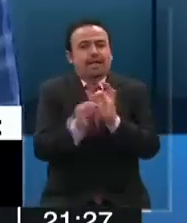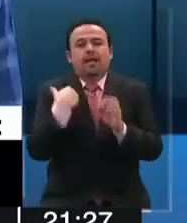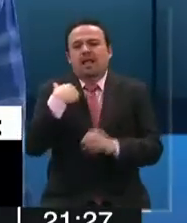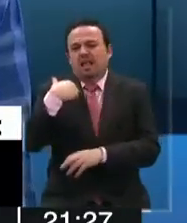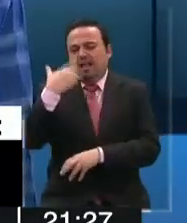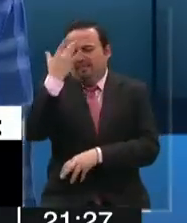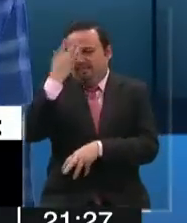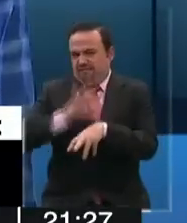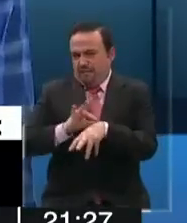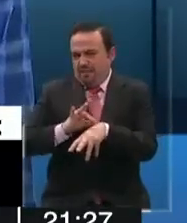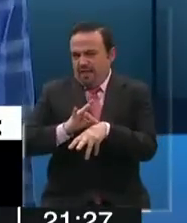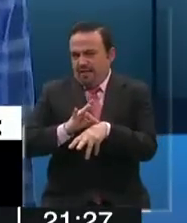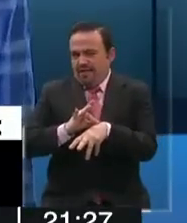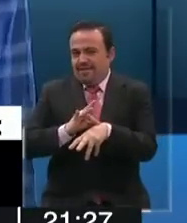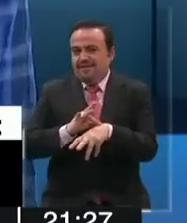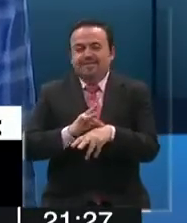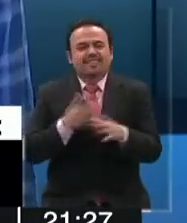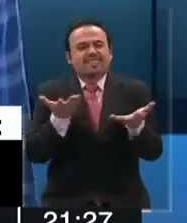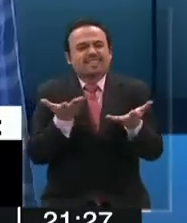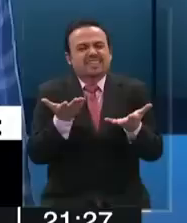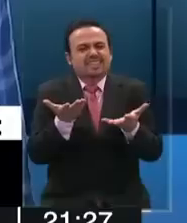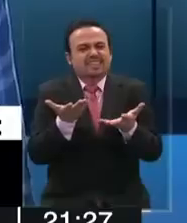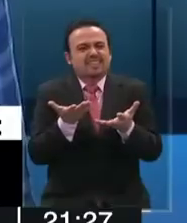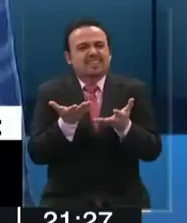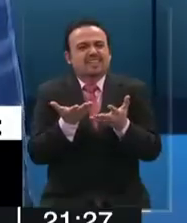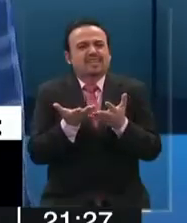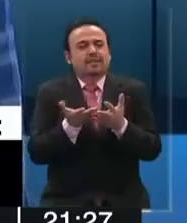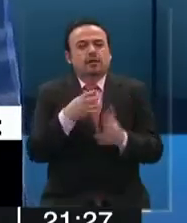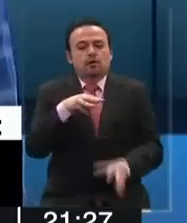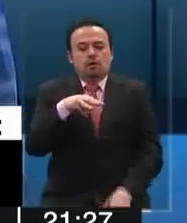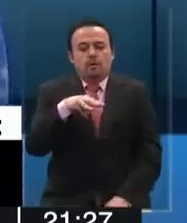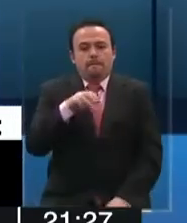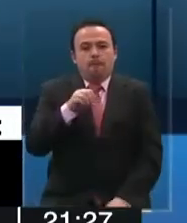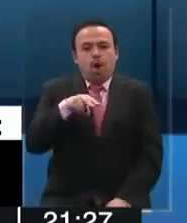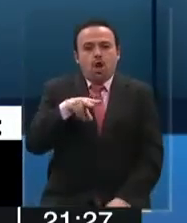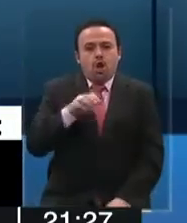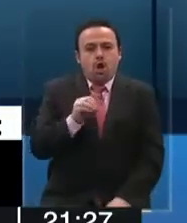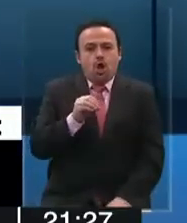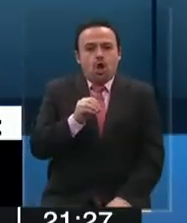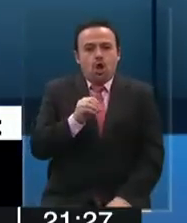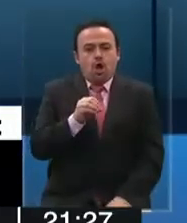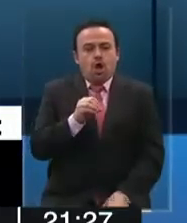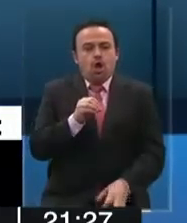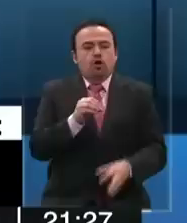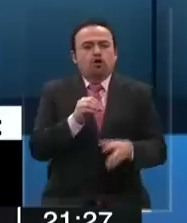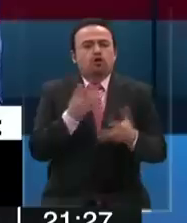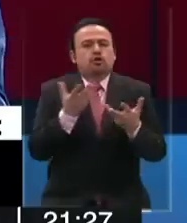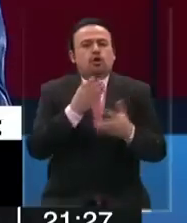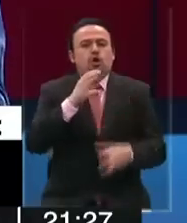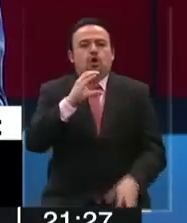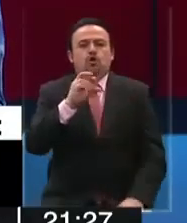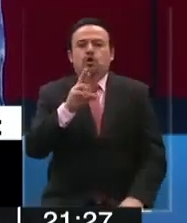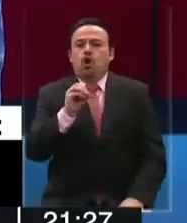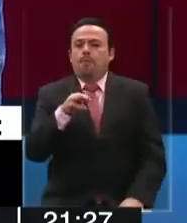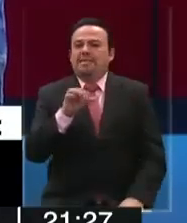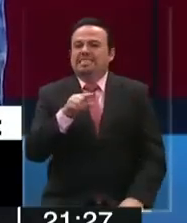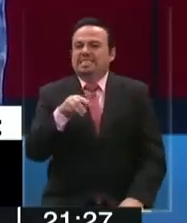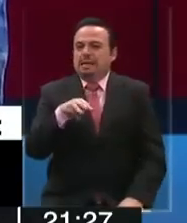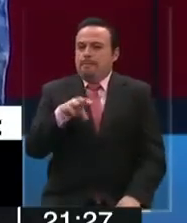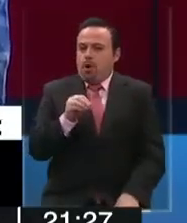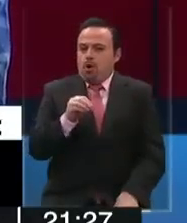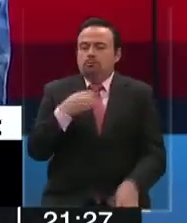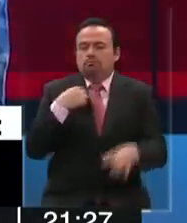y es el mono cromismo es decir el